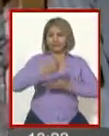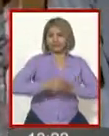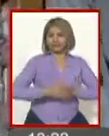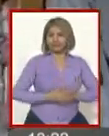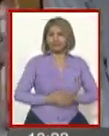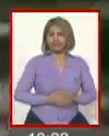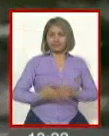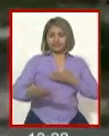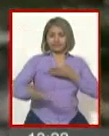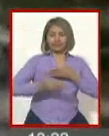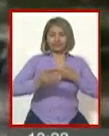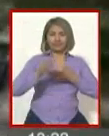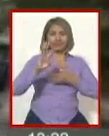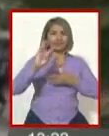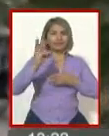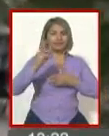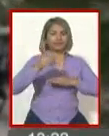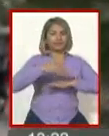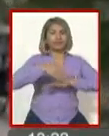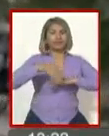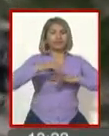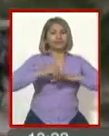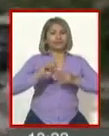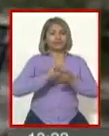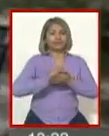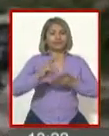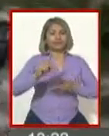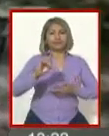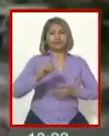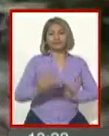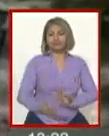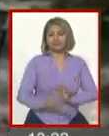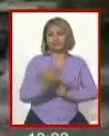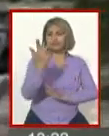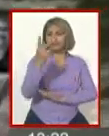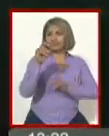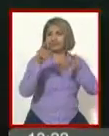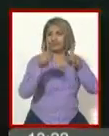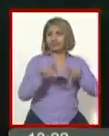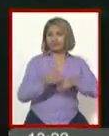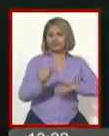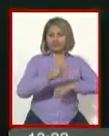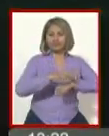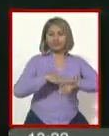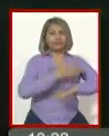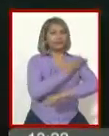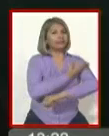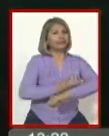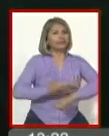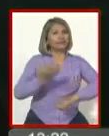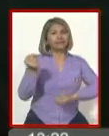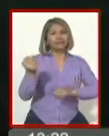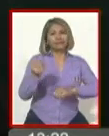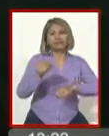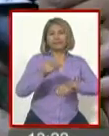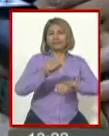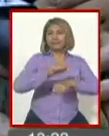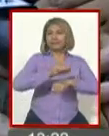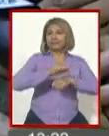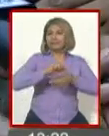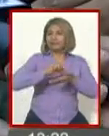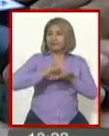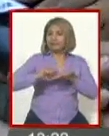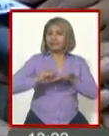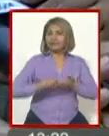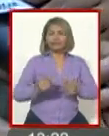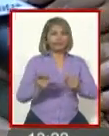agosto en inmediaciones del sexto anillo de la avenida Santos Dumont, donde se enfrentó a 3 delincuentes y quedó herida en el brazo debido a varios cortes de cuchillo.